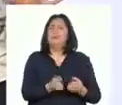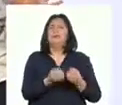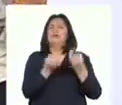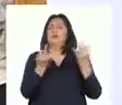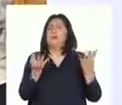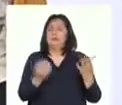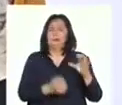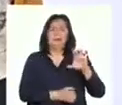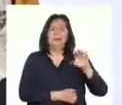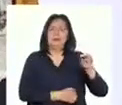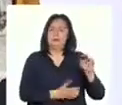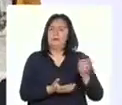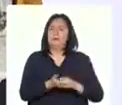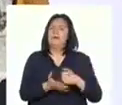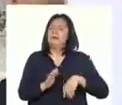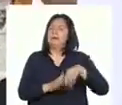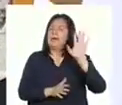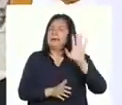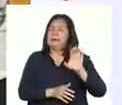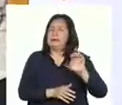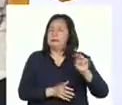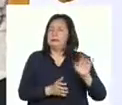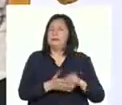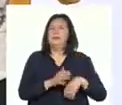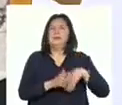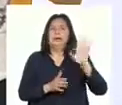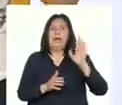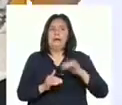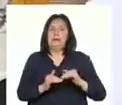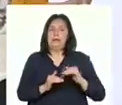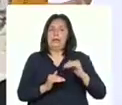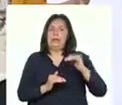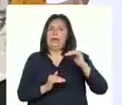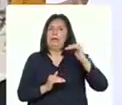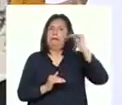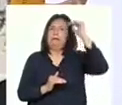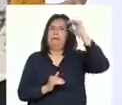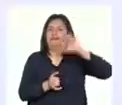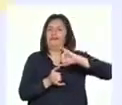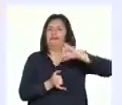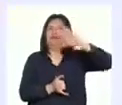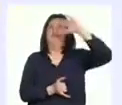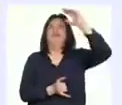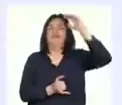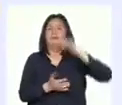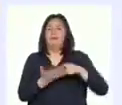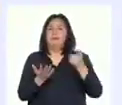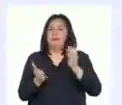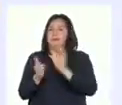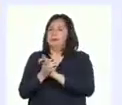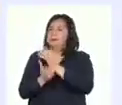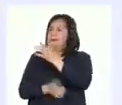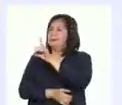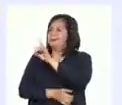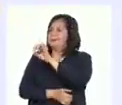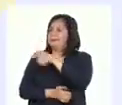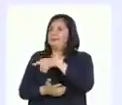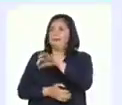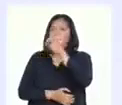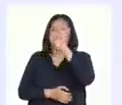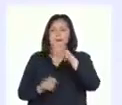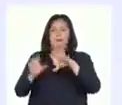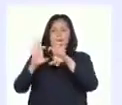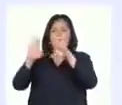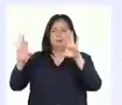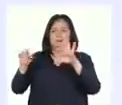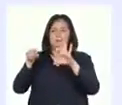en centímetros. A más centímetros, más alto o largo es el objeto. Nuestro amigo Daniel encontró su ficha